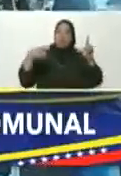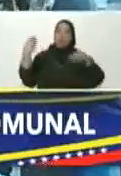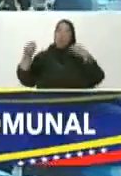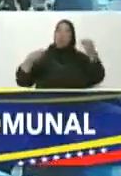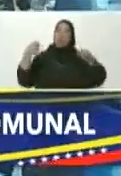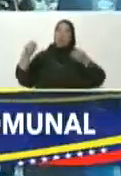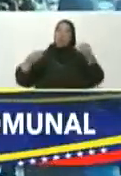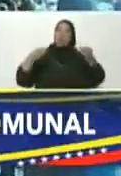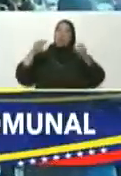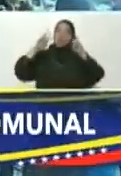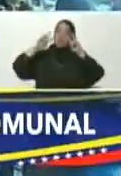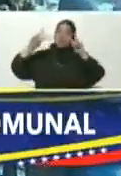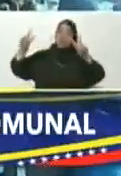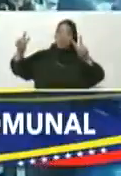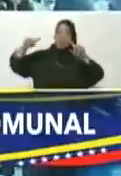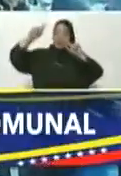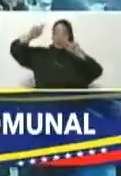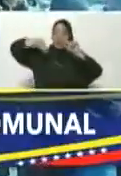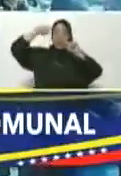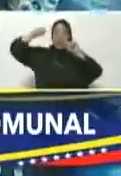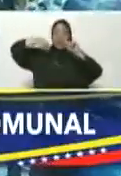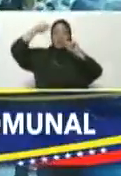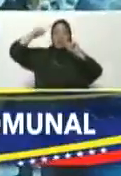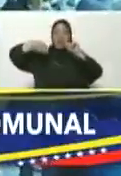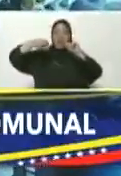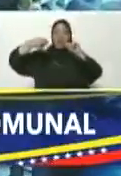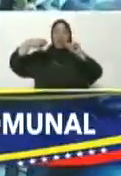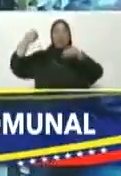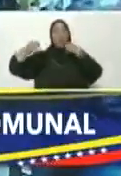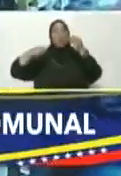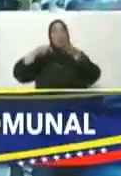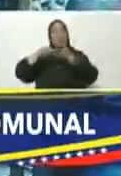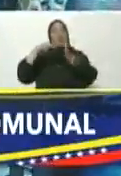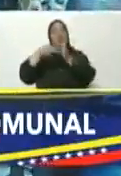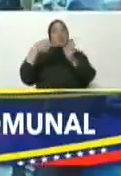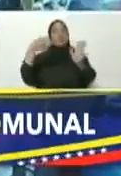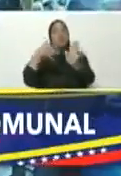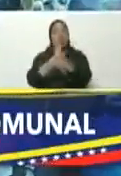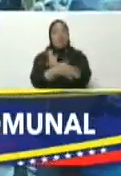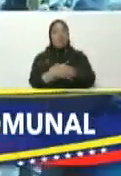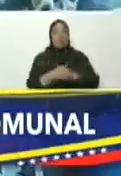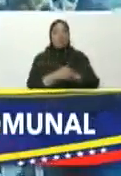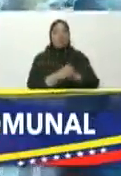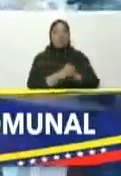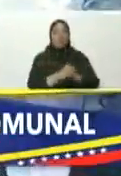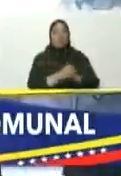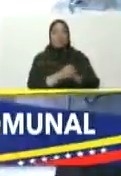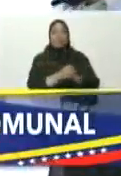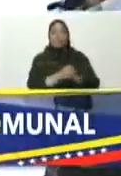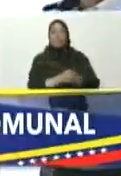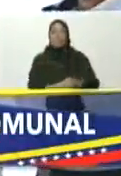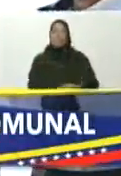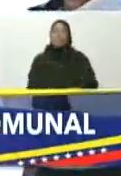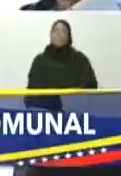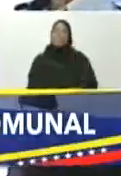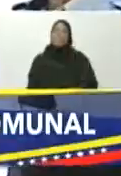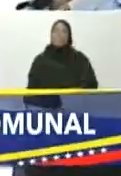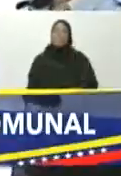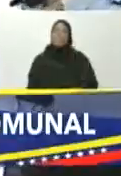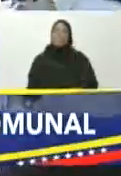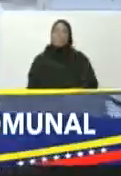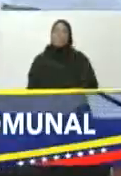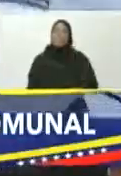operativo de lo que se trate, ¿verdad? Si es detener a un individuo, ¿eh? Si es atender a